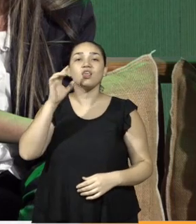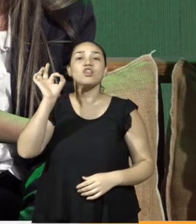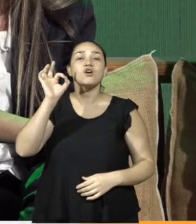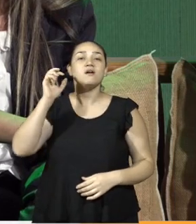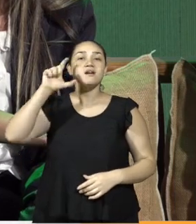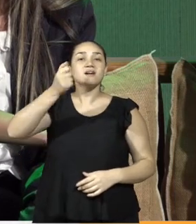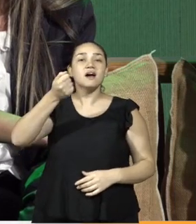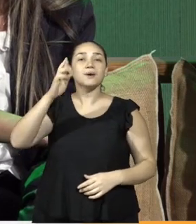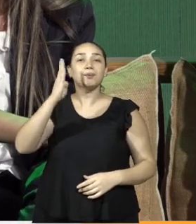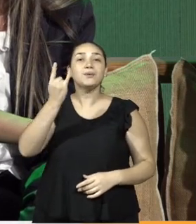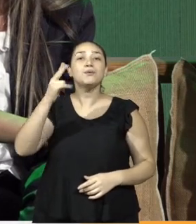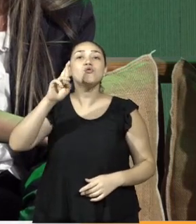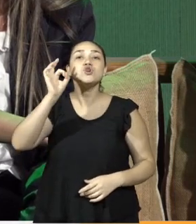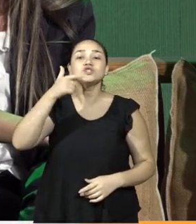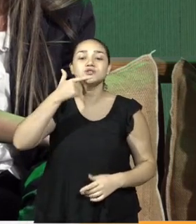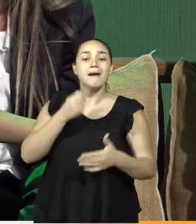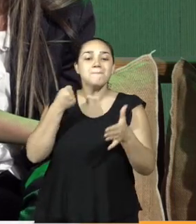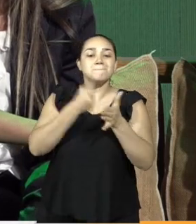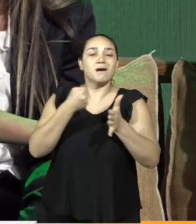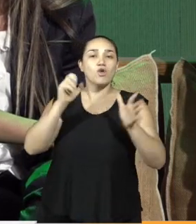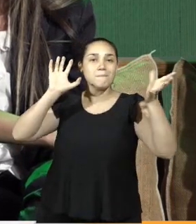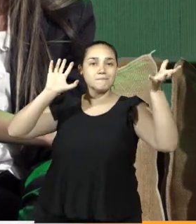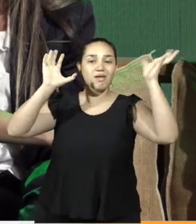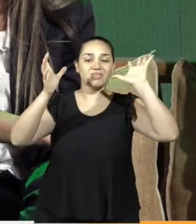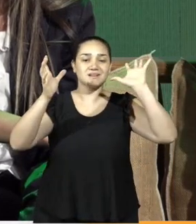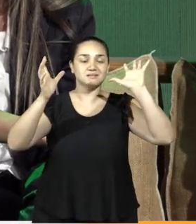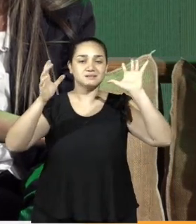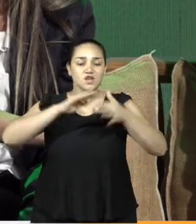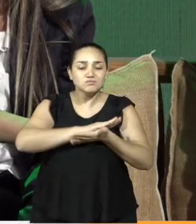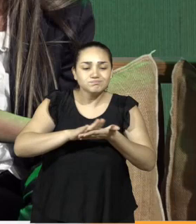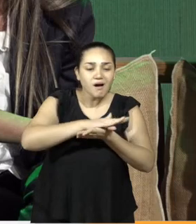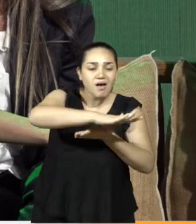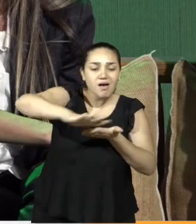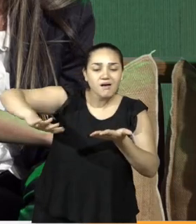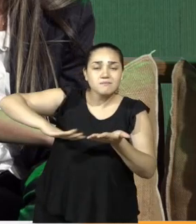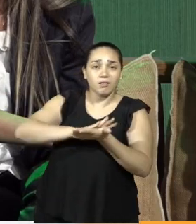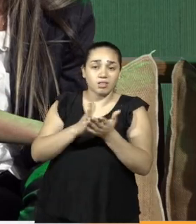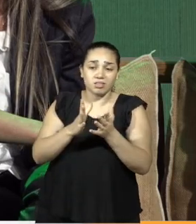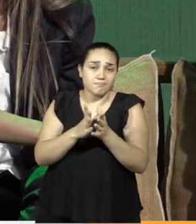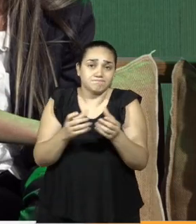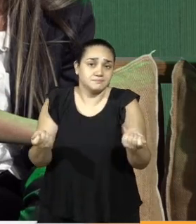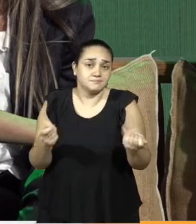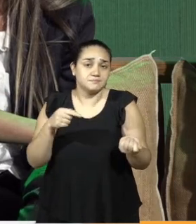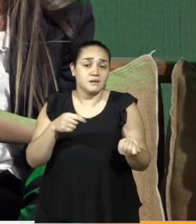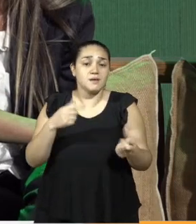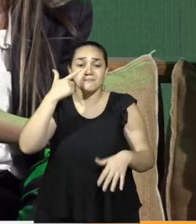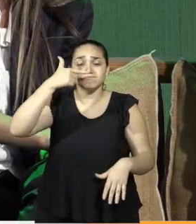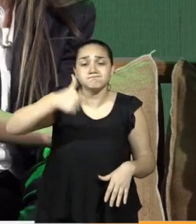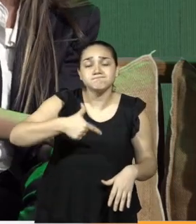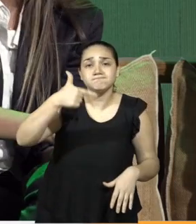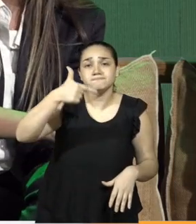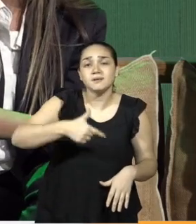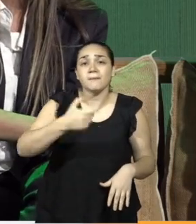impacto ambiental sobre el ambiente que lo rodea. Termina la explotación de hidrocarburos en un yacimiento.